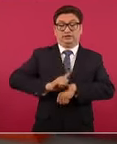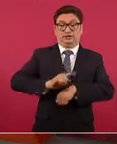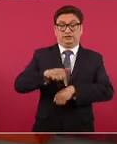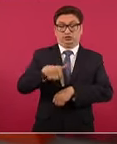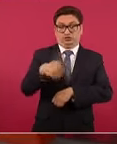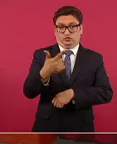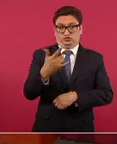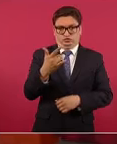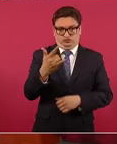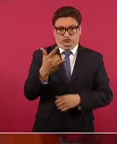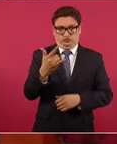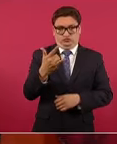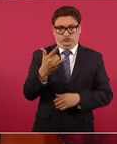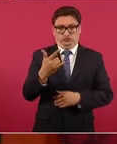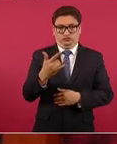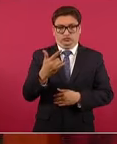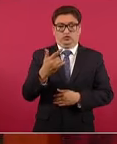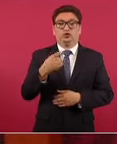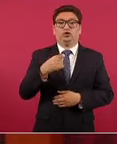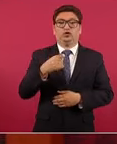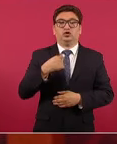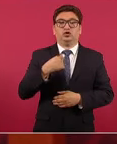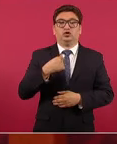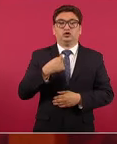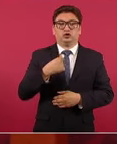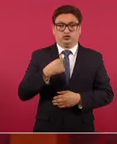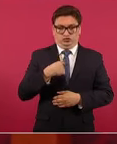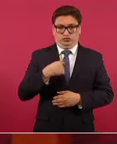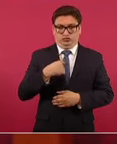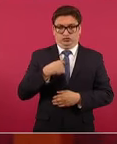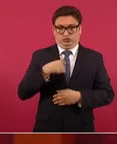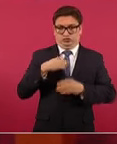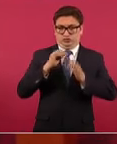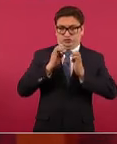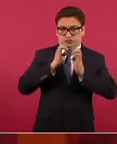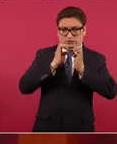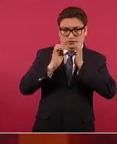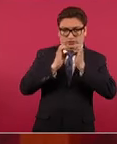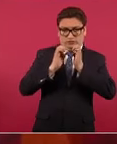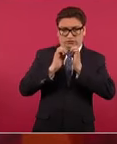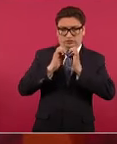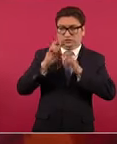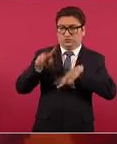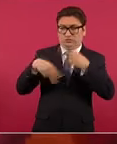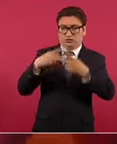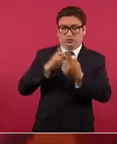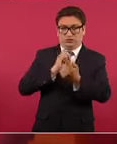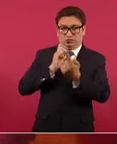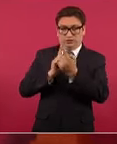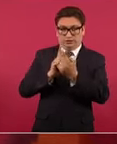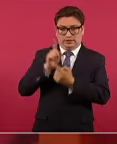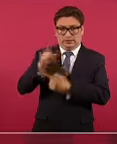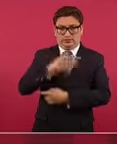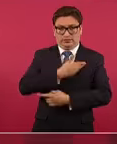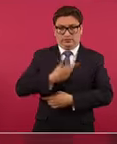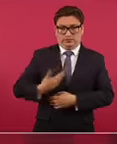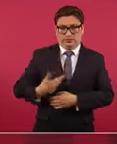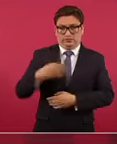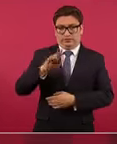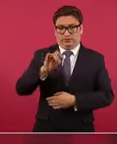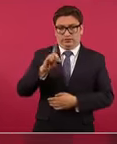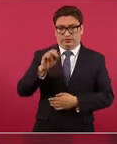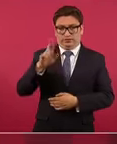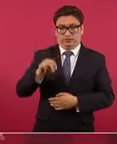julio voy a tener una entrevista un encuentro con el presidente de baile en